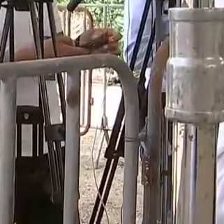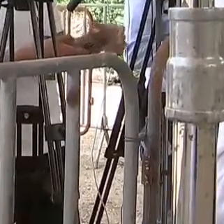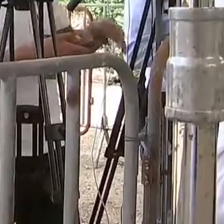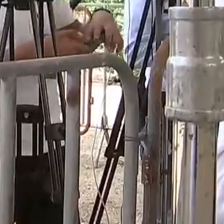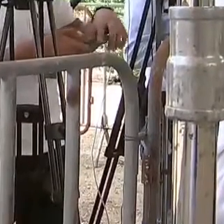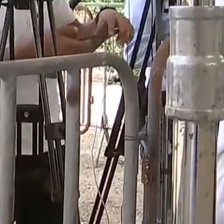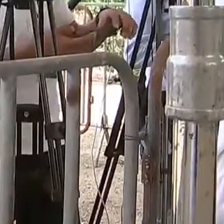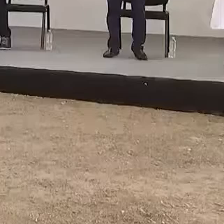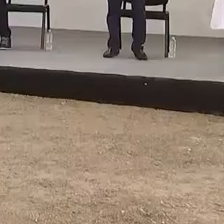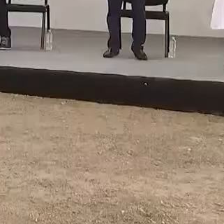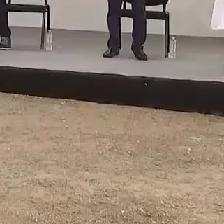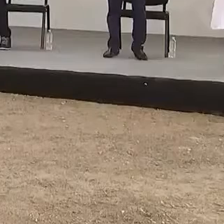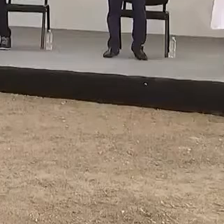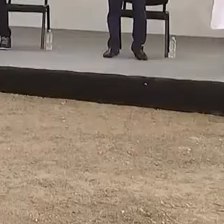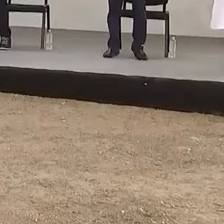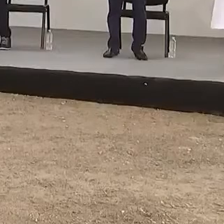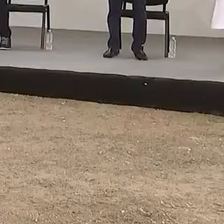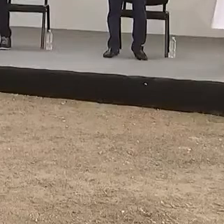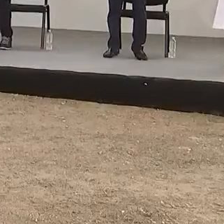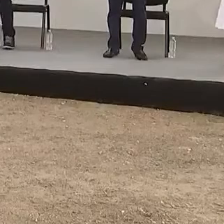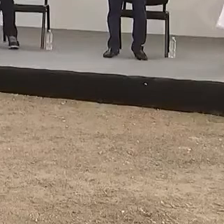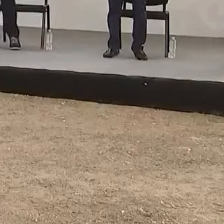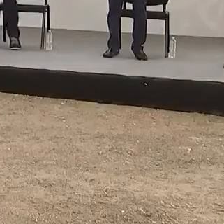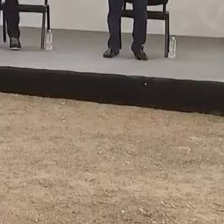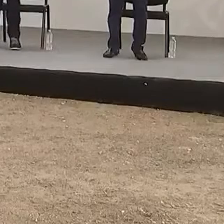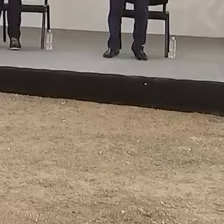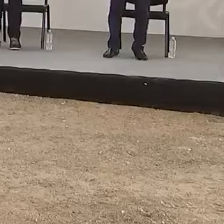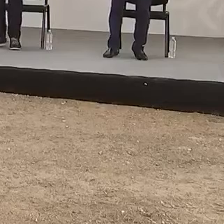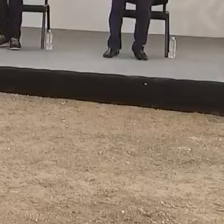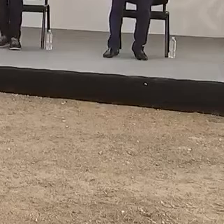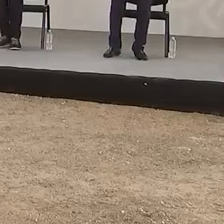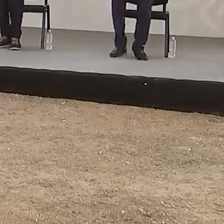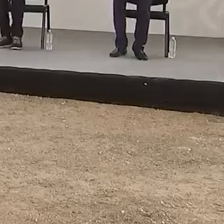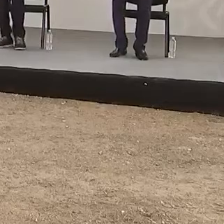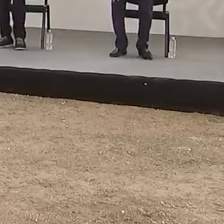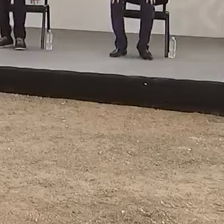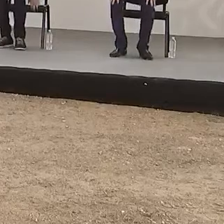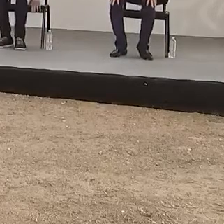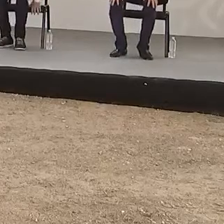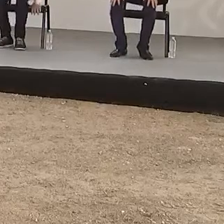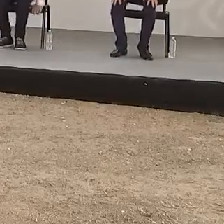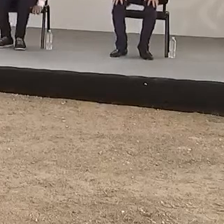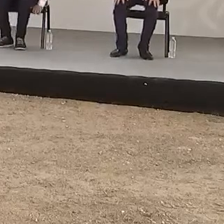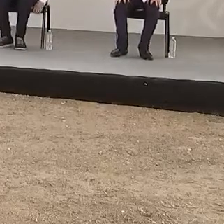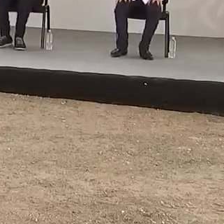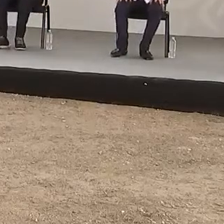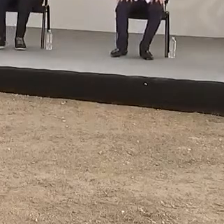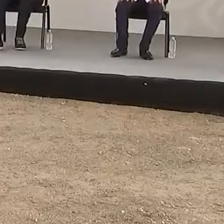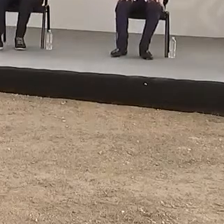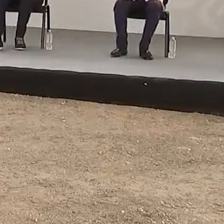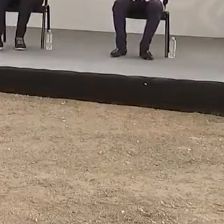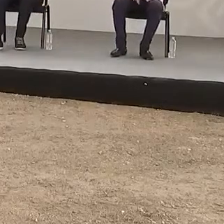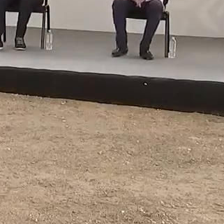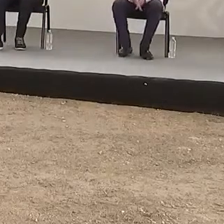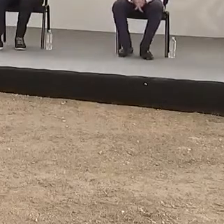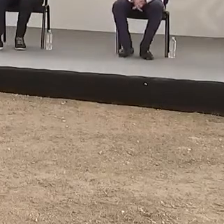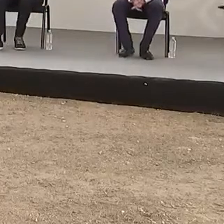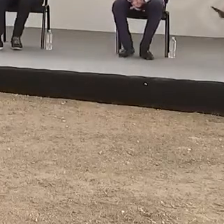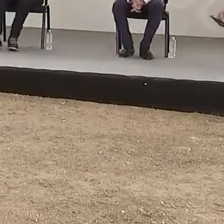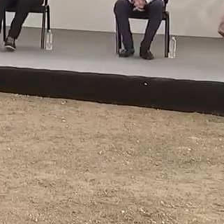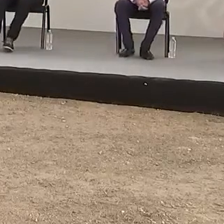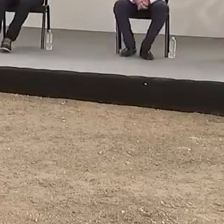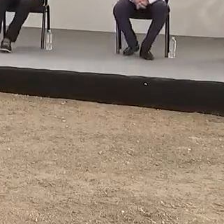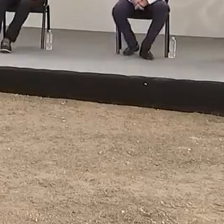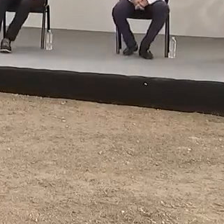Invitamos a nuestras autoridades a ocupar sus respectivos lugares, si fueran tan amables. Muchas gracias. Y escuchemos el mensaje de bienvenida a cargo